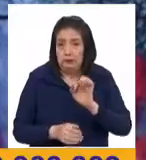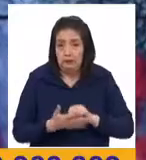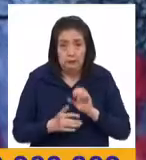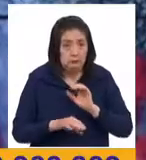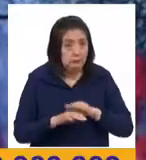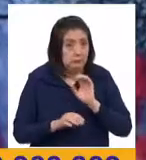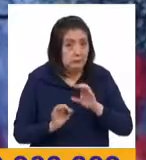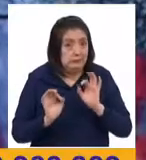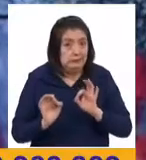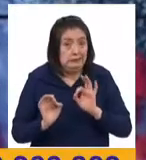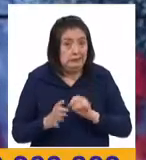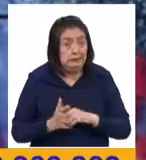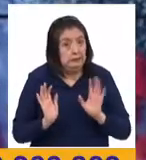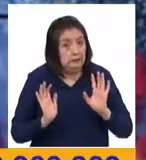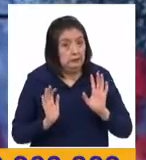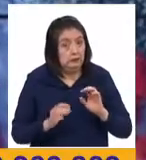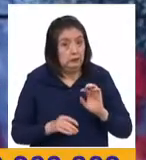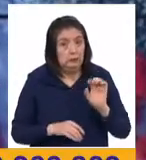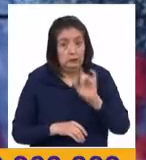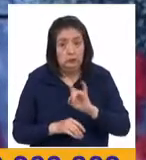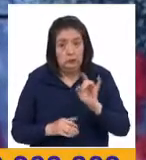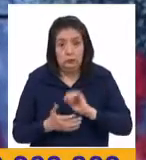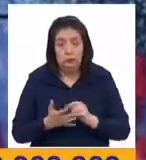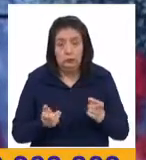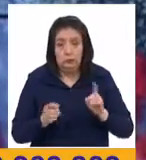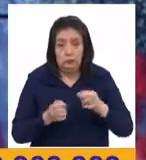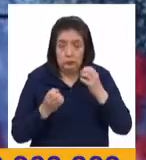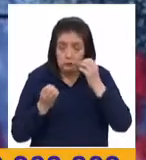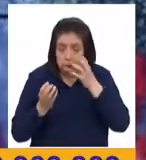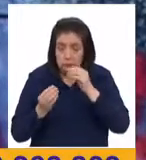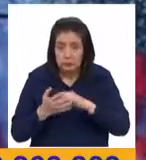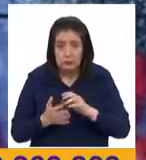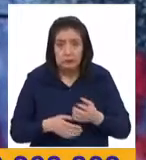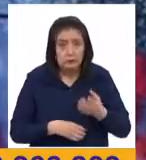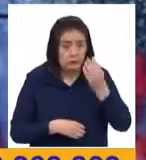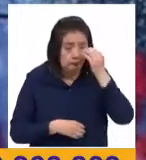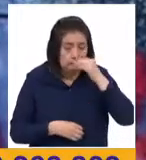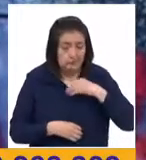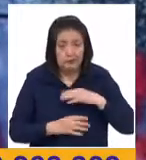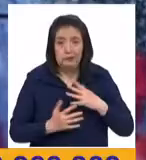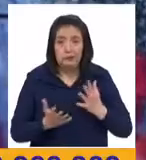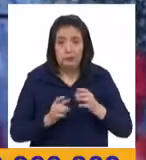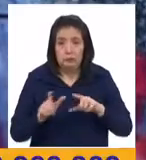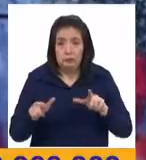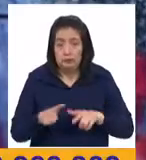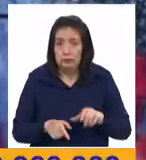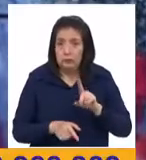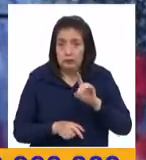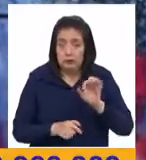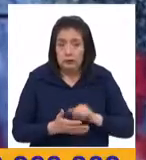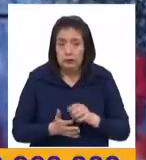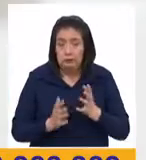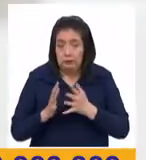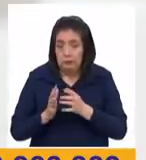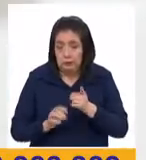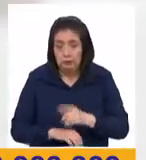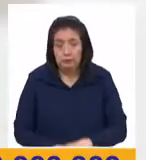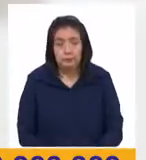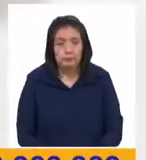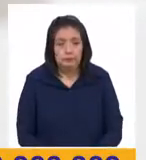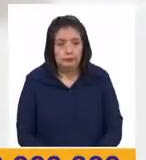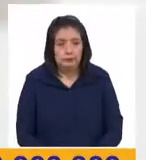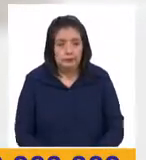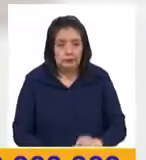advertido sobre lo peligroso que puede ser su consumo luego de que se reportaran masivas intoxicaciones en Luisiana y Mississippi. Vamos a ver.